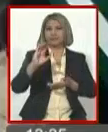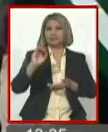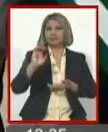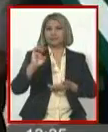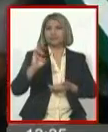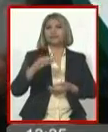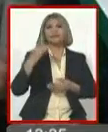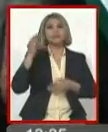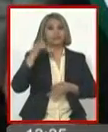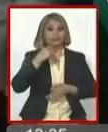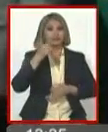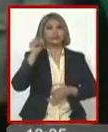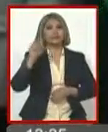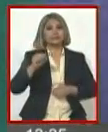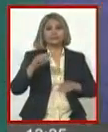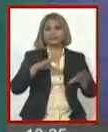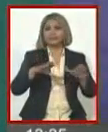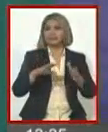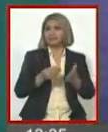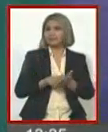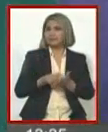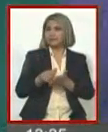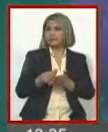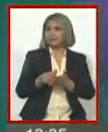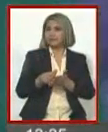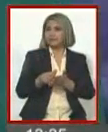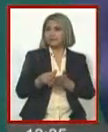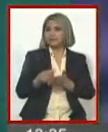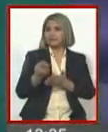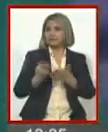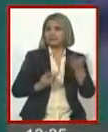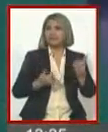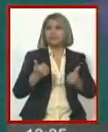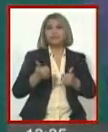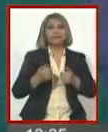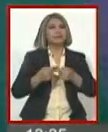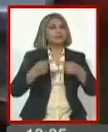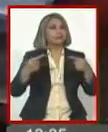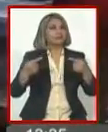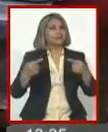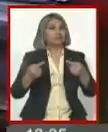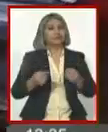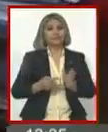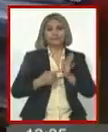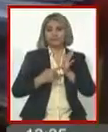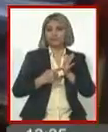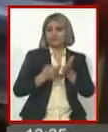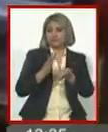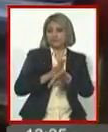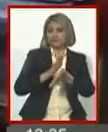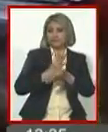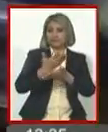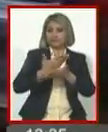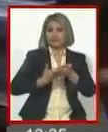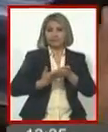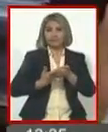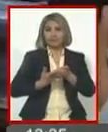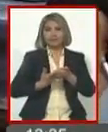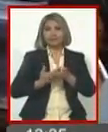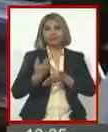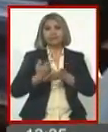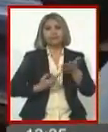que dice que sí se hizo esto. Entonces hay una contradicción. No tienen que presentar la documentación